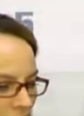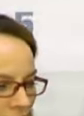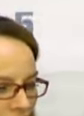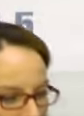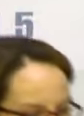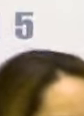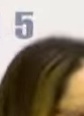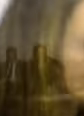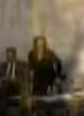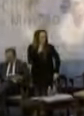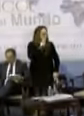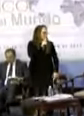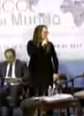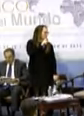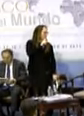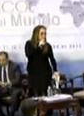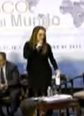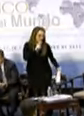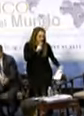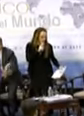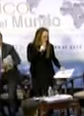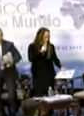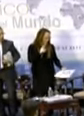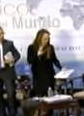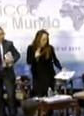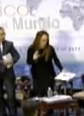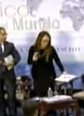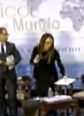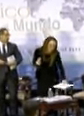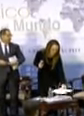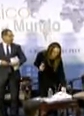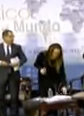a entregar los agradecimientos.